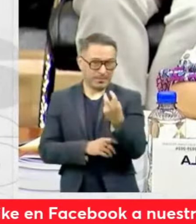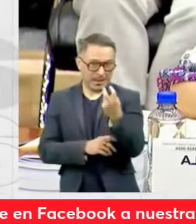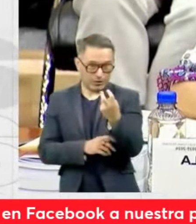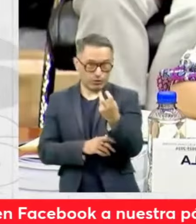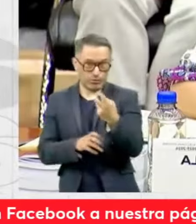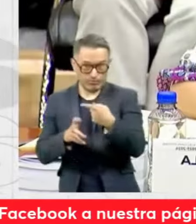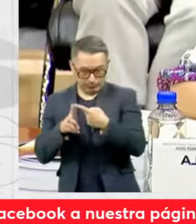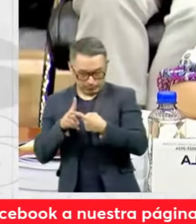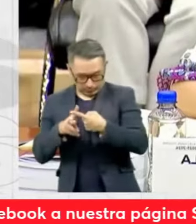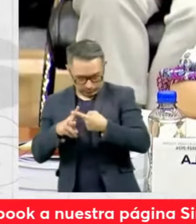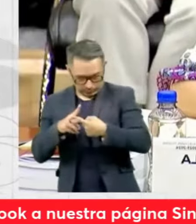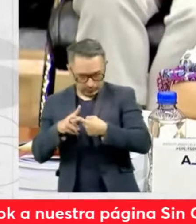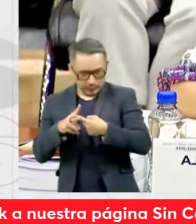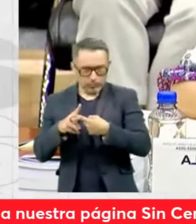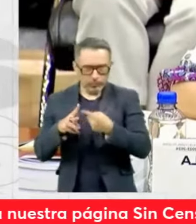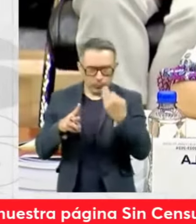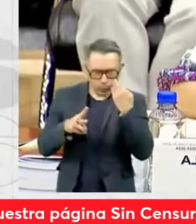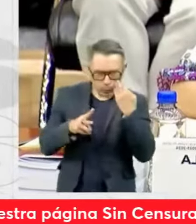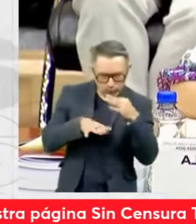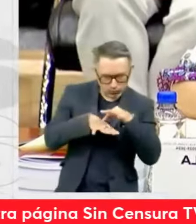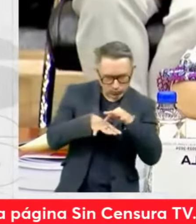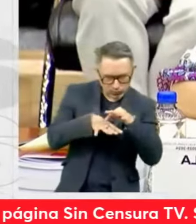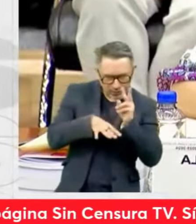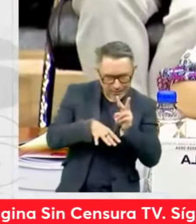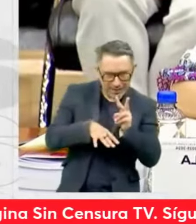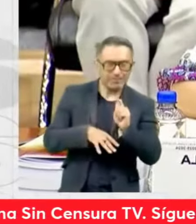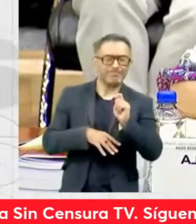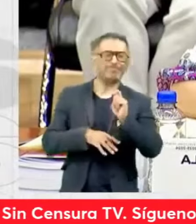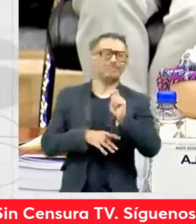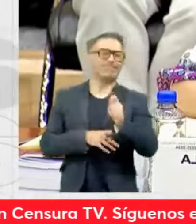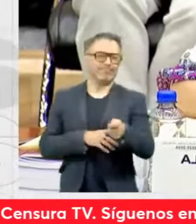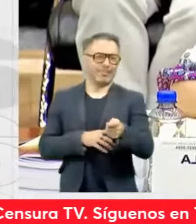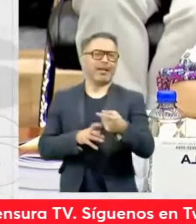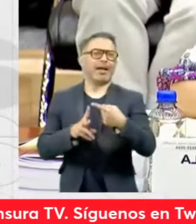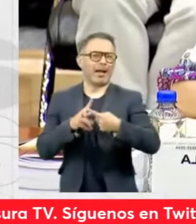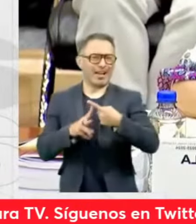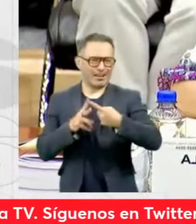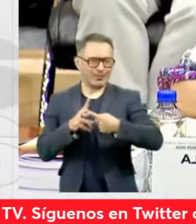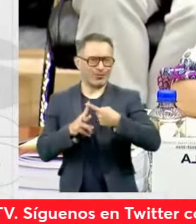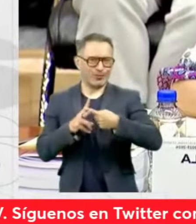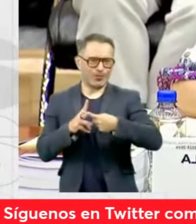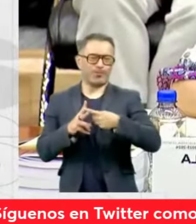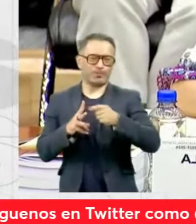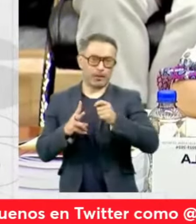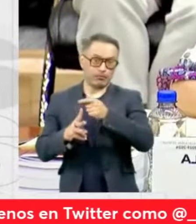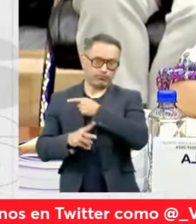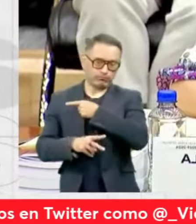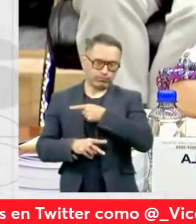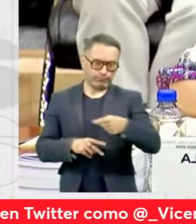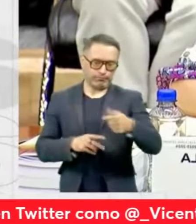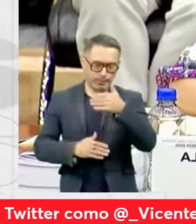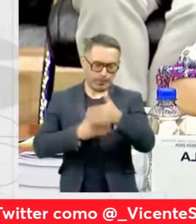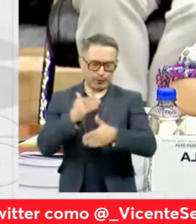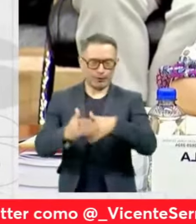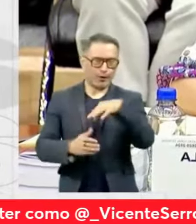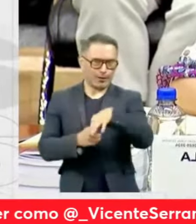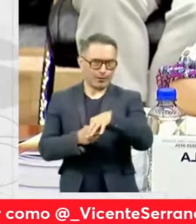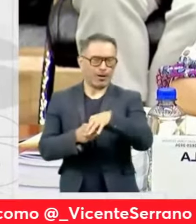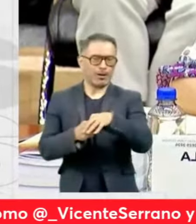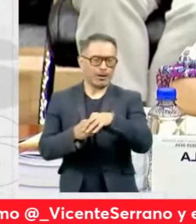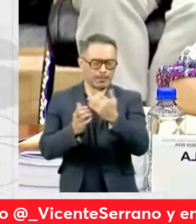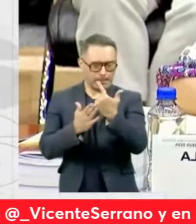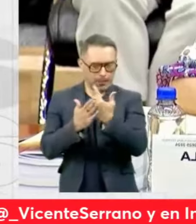equivale en los hechos a incrementar la base de cálculo de este proceso electoral en casi